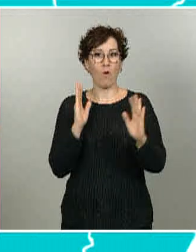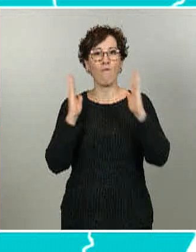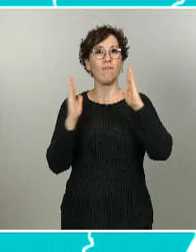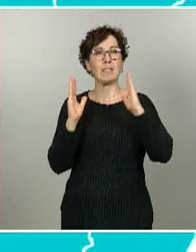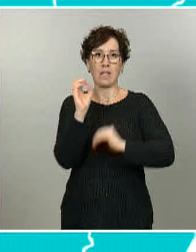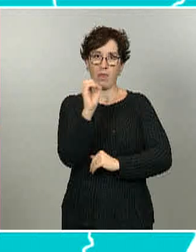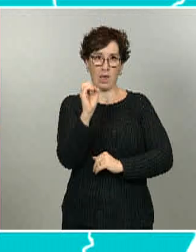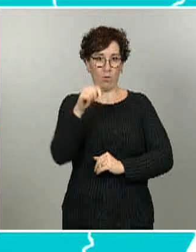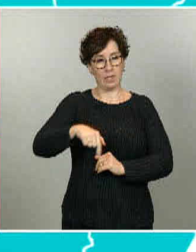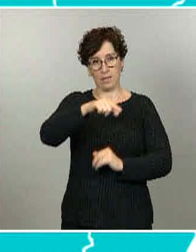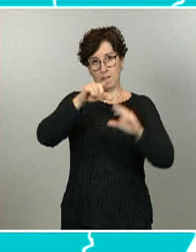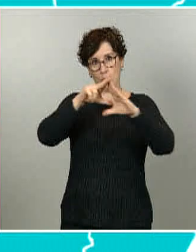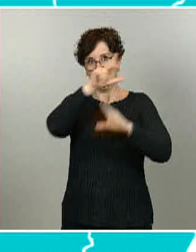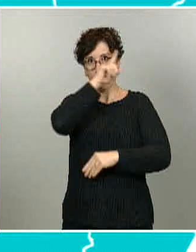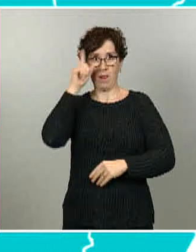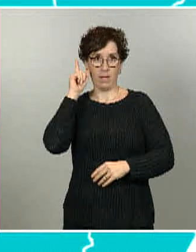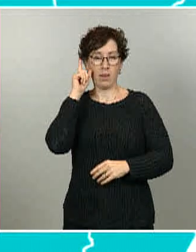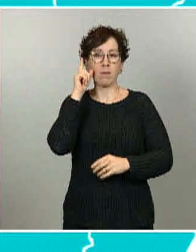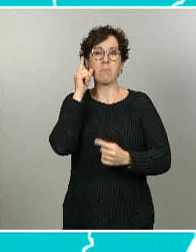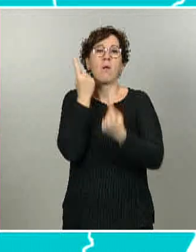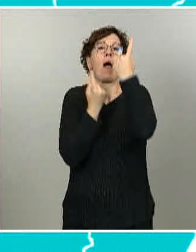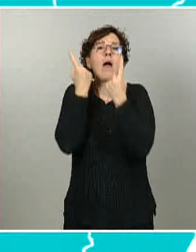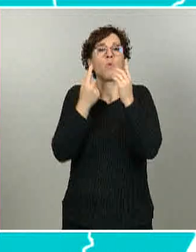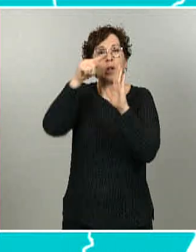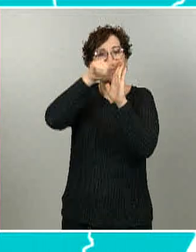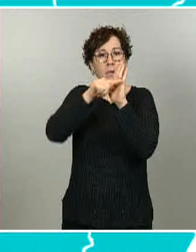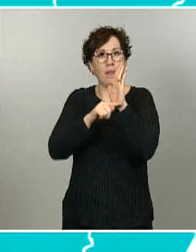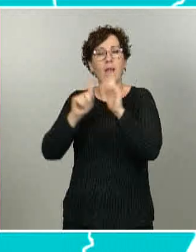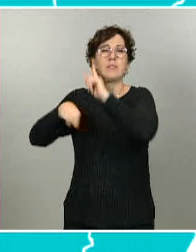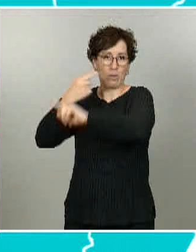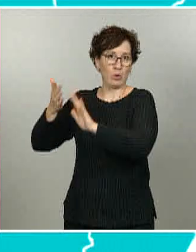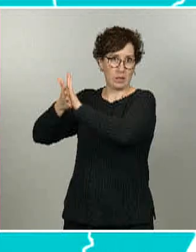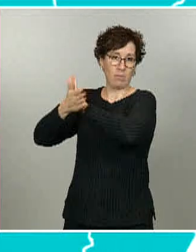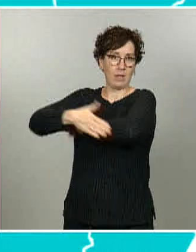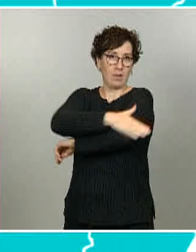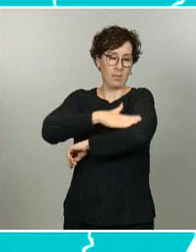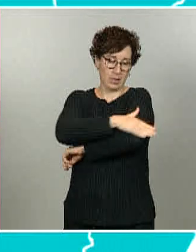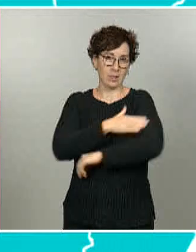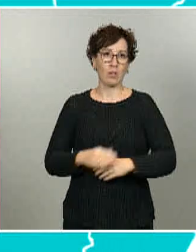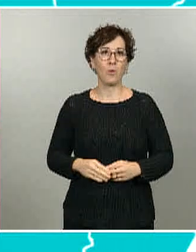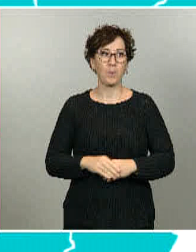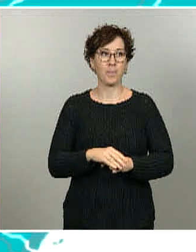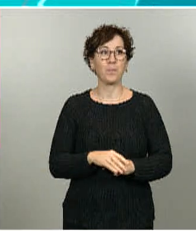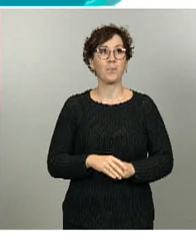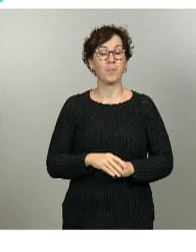de Madrid, con algunas medidas que luego comentará el ministro de Sanidad. De ahí podemos pasar a